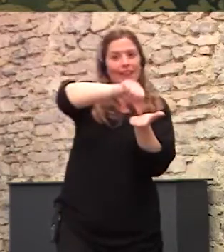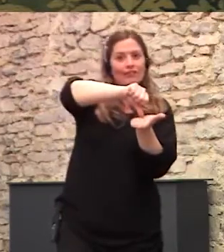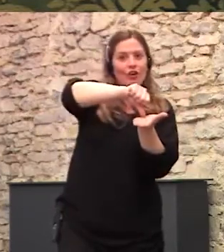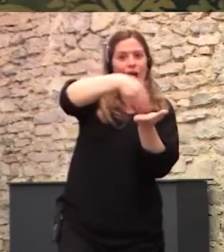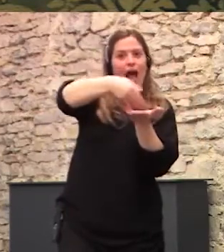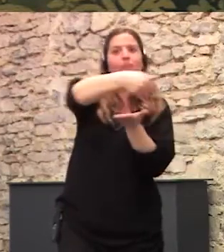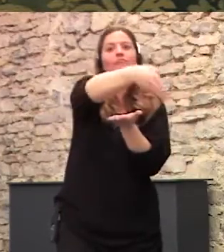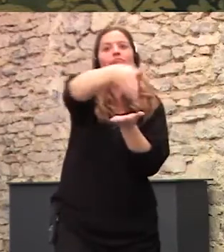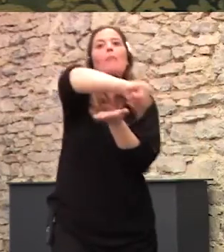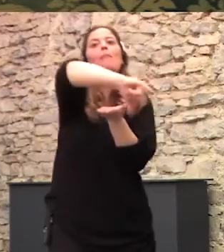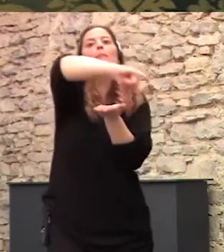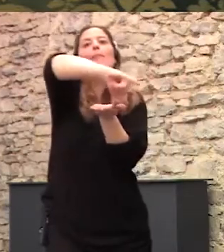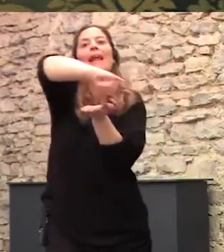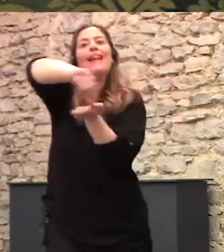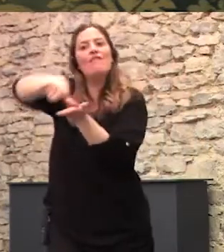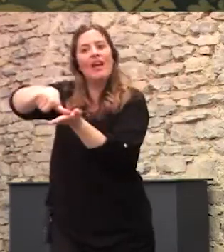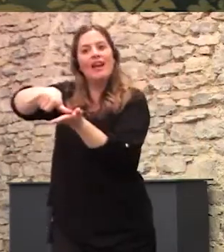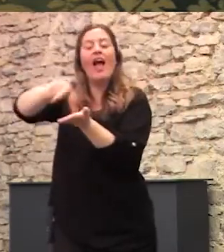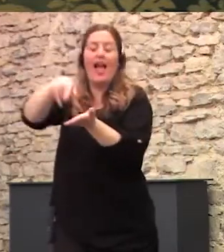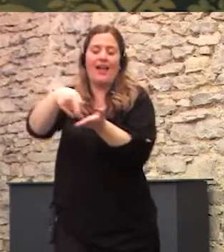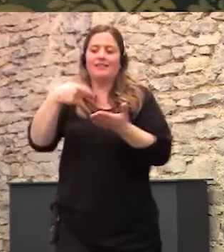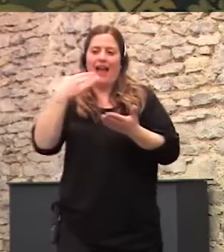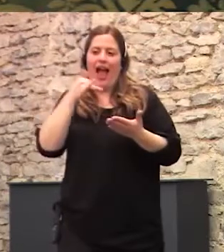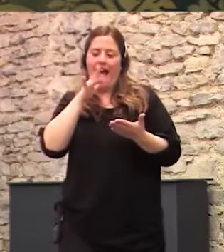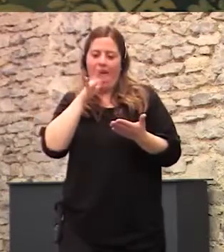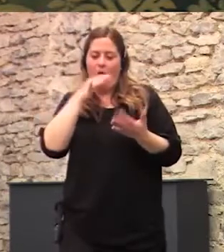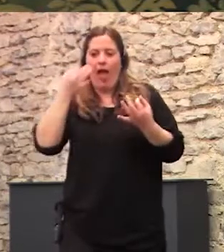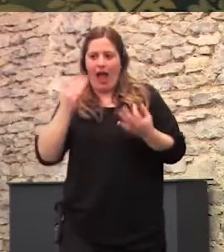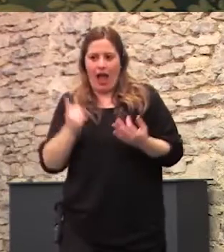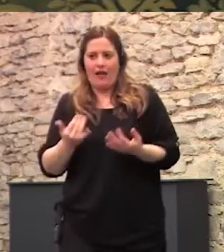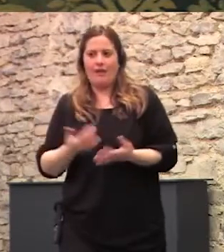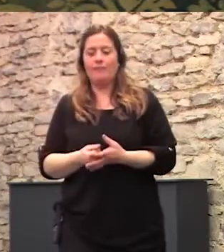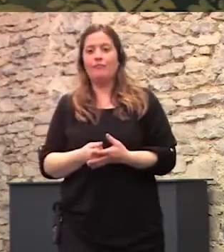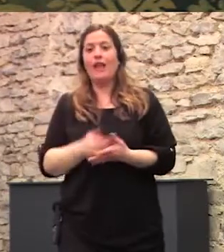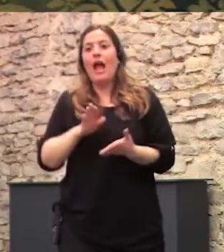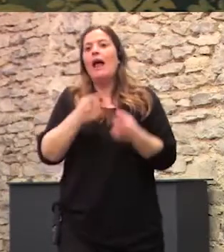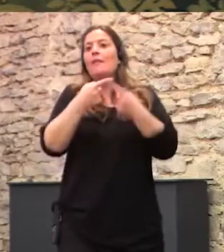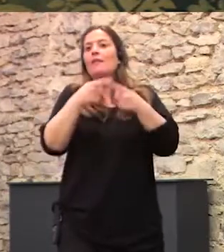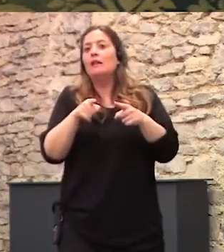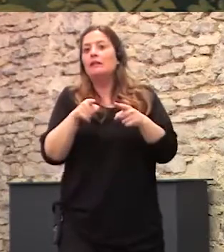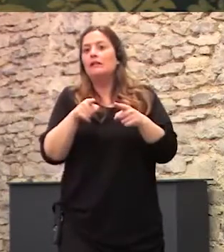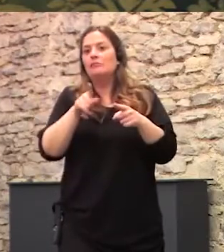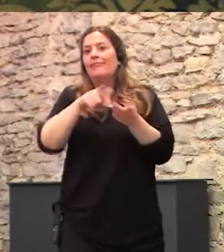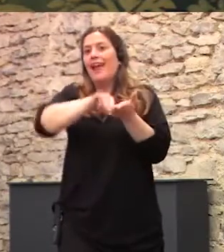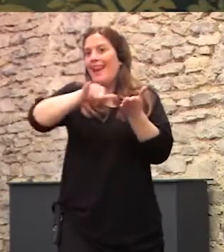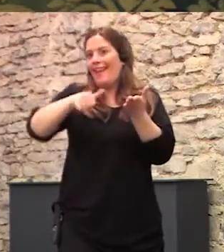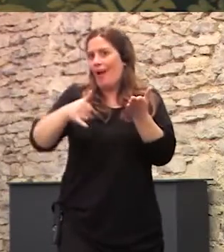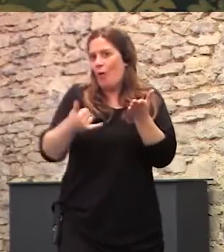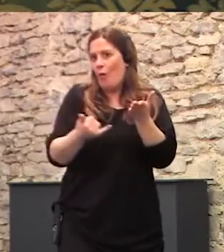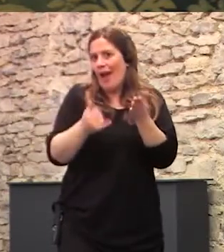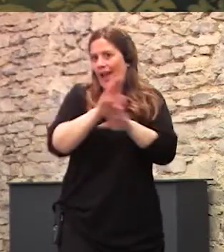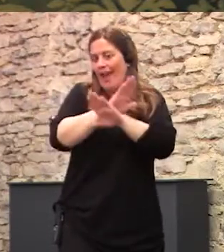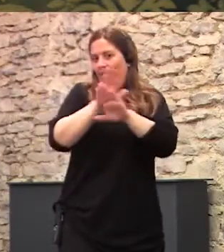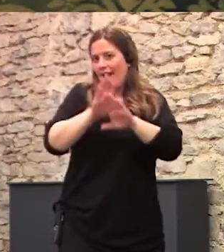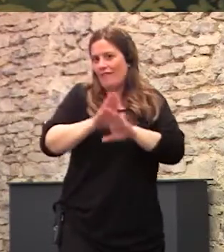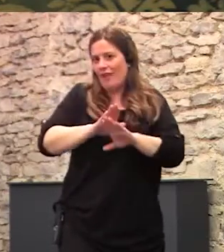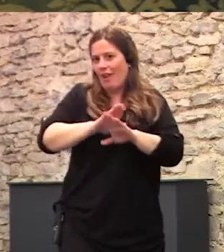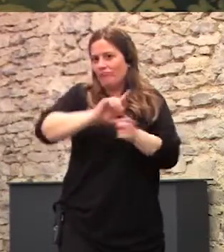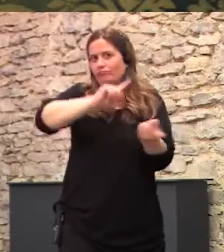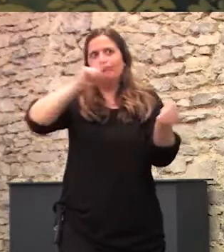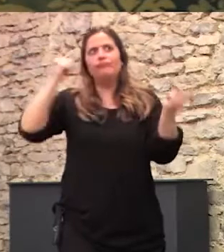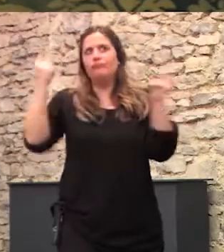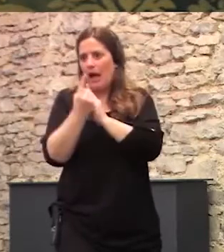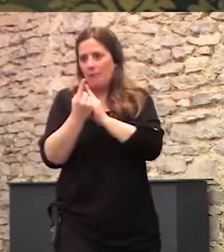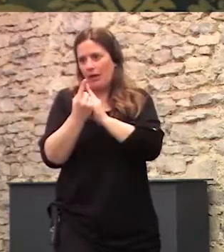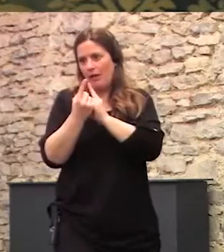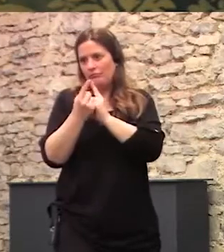efectivamente, de hecho es lo que tenemos. Otra cosa es que, como sabemos que el lenguaje es performativo, la performatividad del lenguaje,